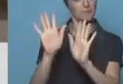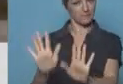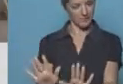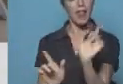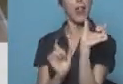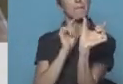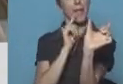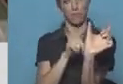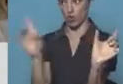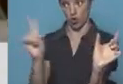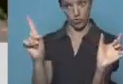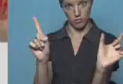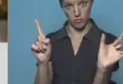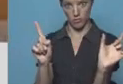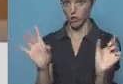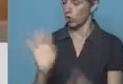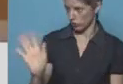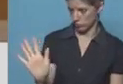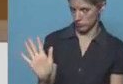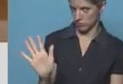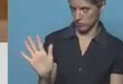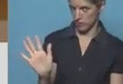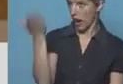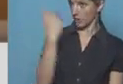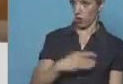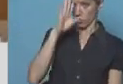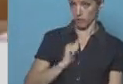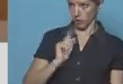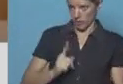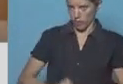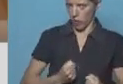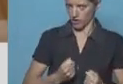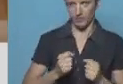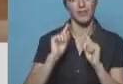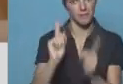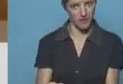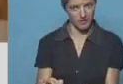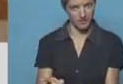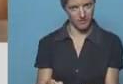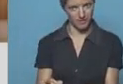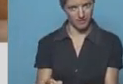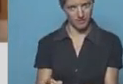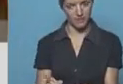de un país, no, porque uno puede, la dictadura tenía mucha fuerza, hizo muchas cosas. No es una cuestión de fuerzas.